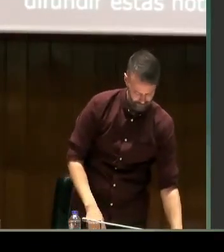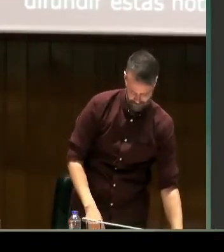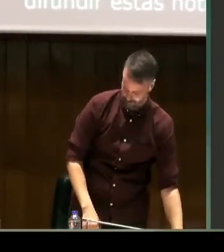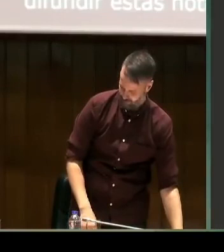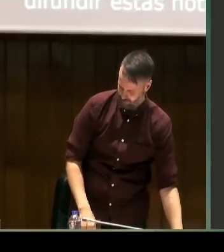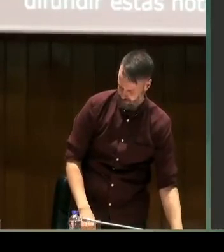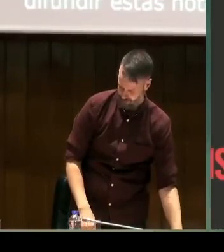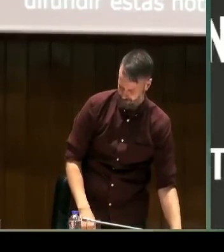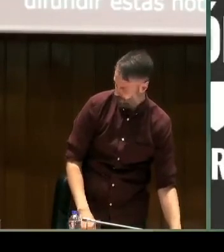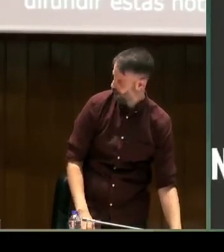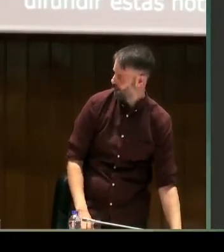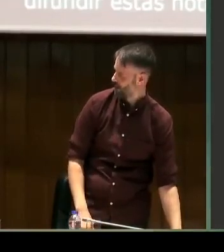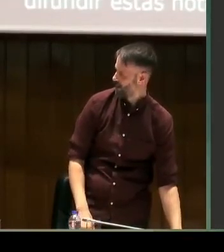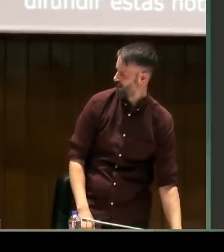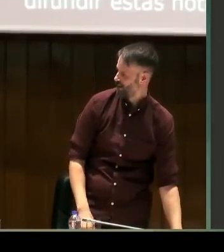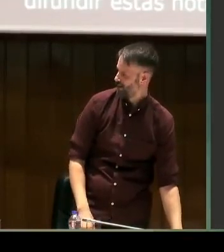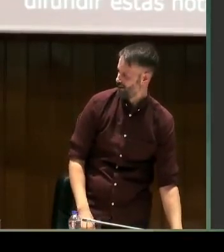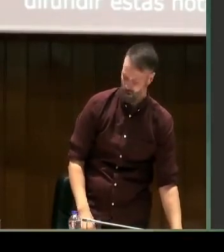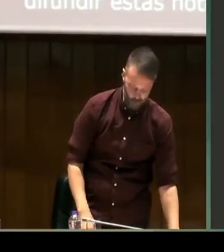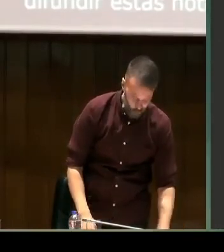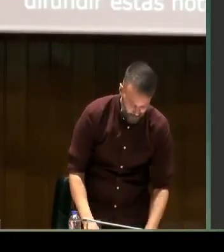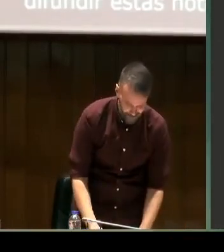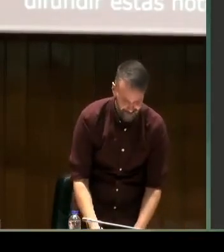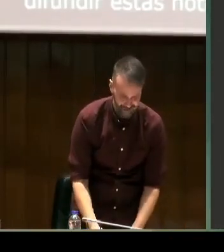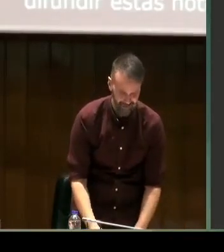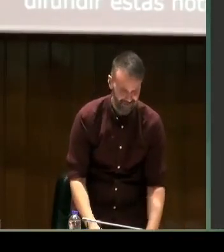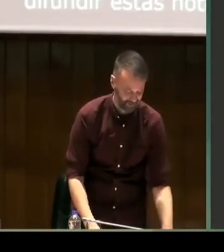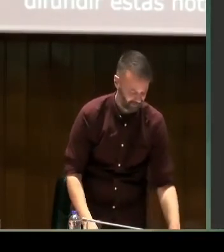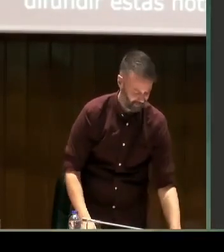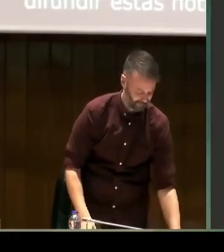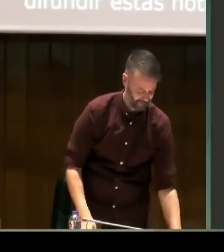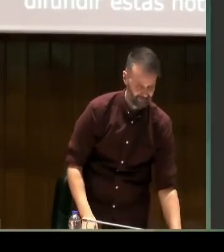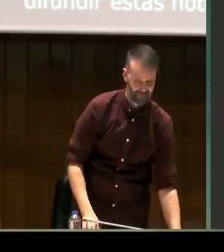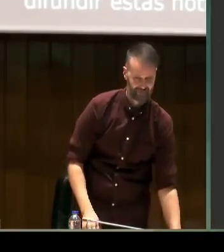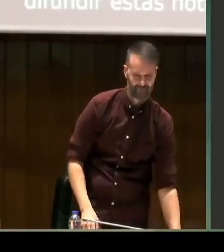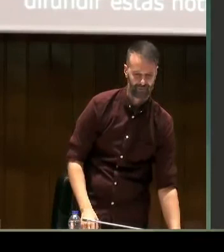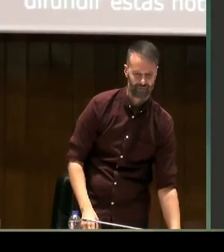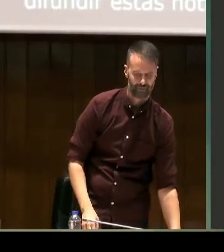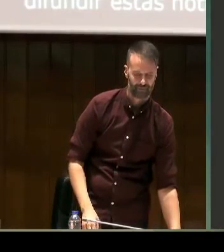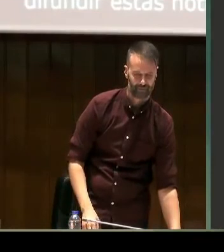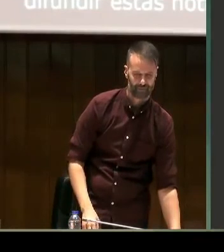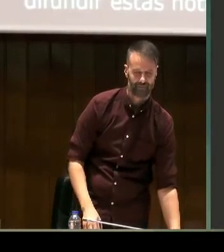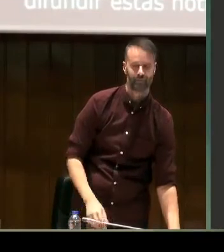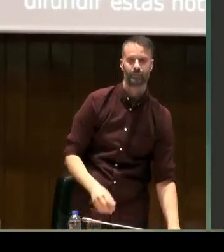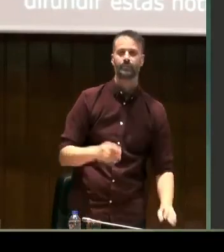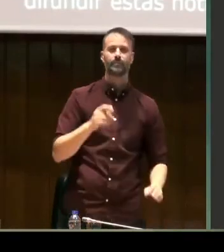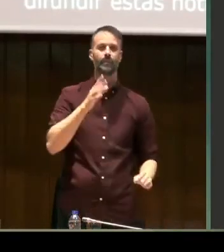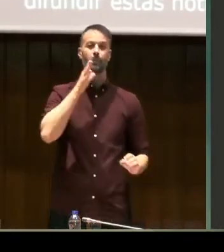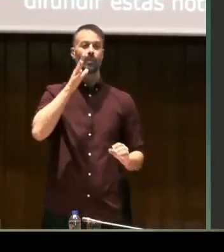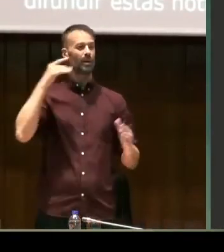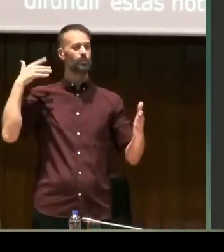información para evitar la difusión de este tipo de noticias.